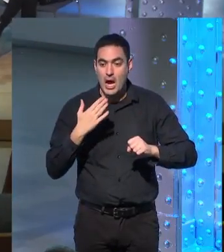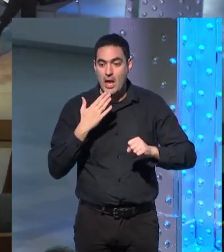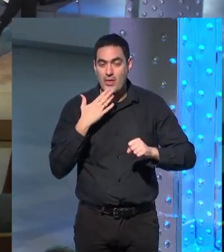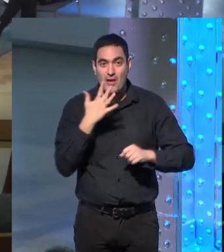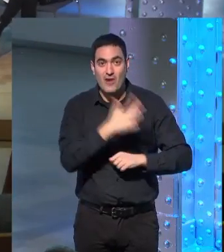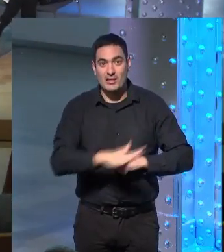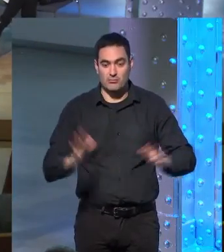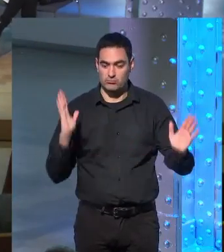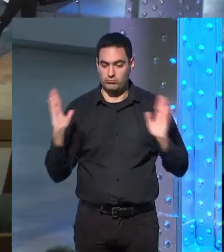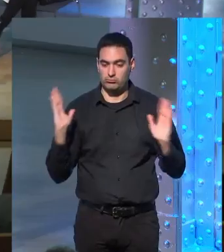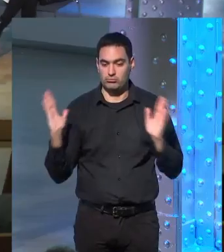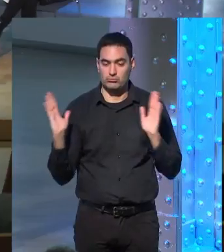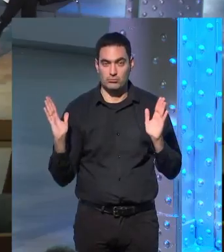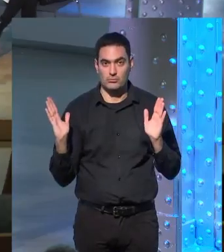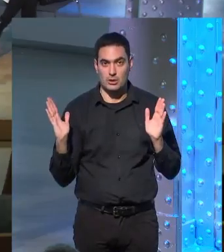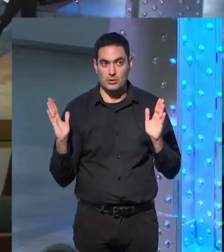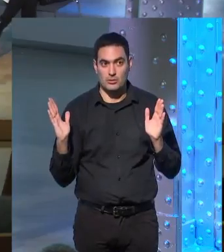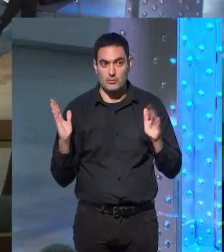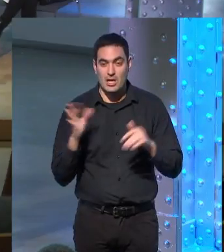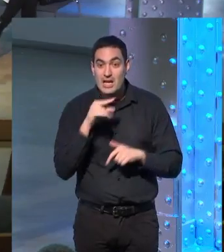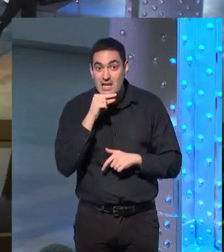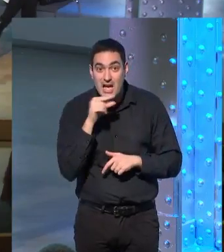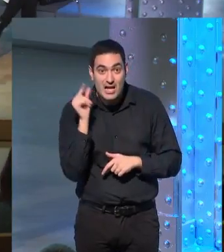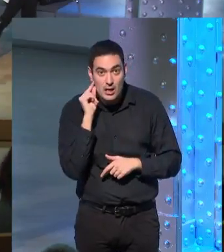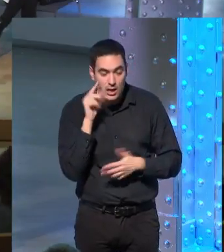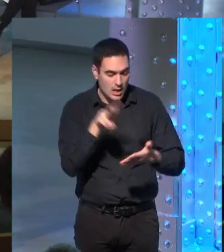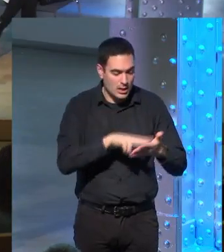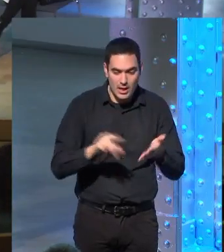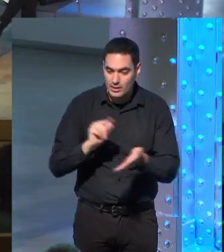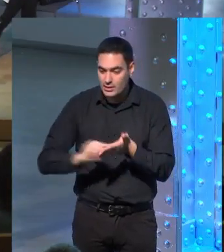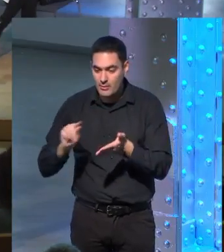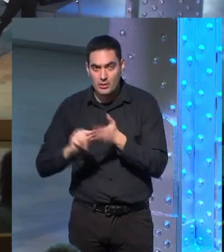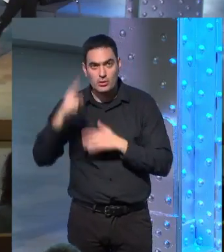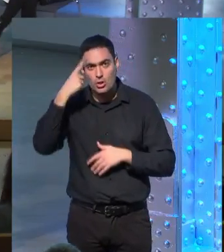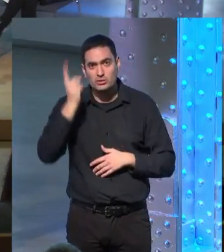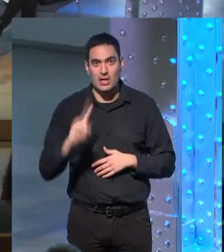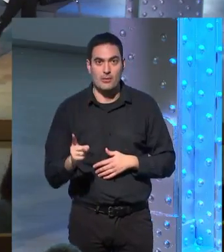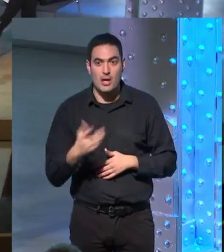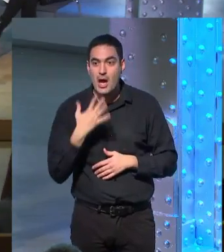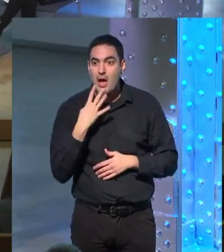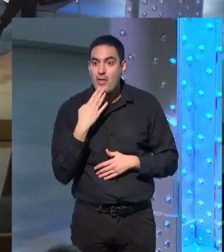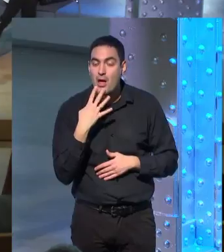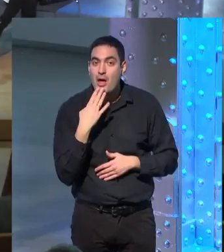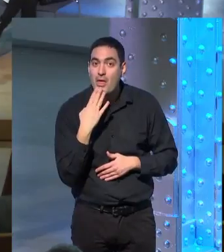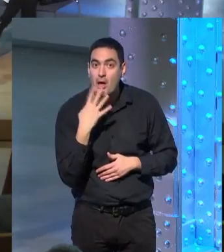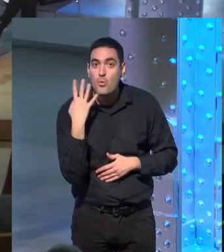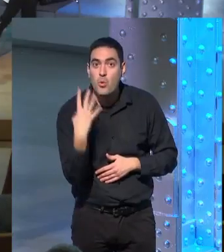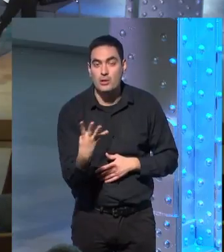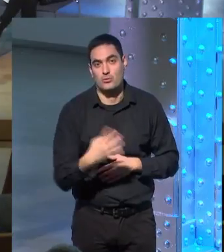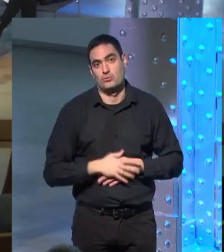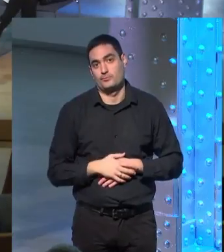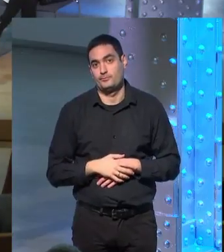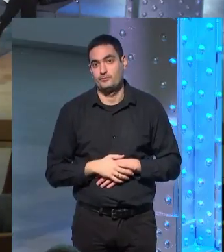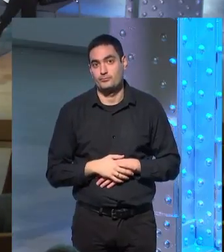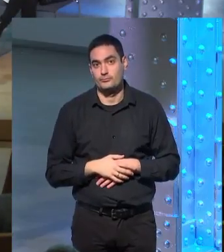páginas de adultos. Y mi nieta no sabe leer ni escribir, tiene 4 años. Claro, Google,